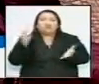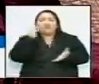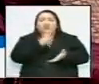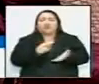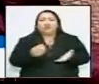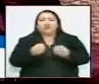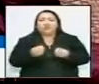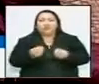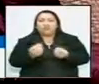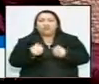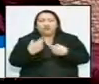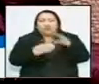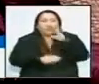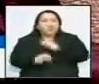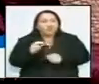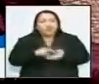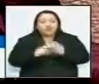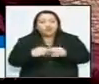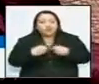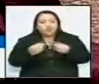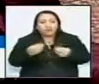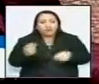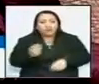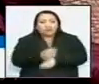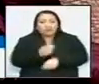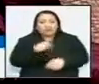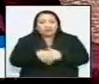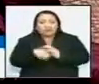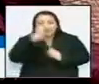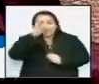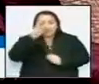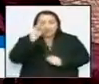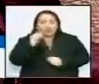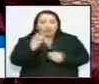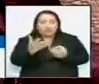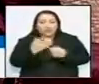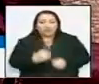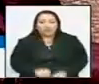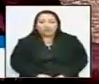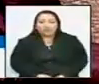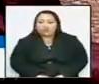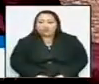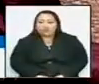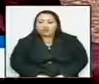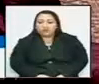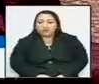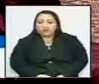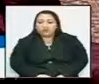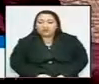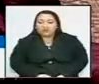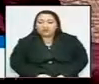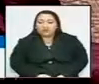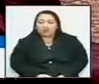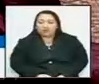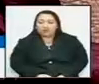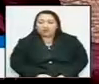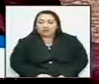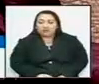extrañeza, porque lo que buscábamos era capacidad instalada en el Cusco para recibir al turismo interno y